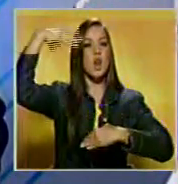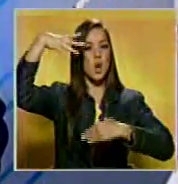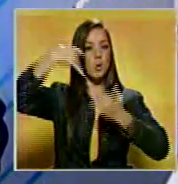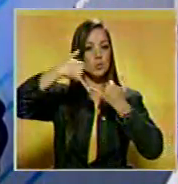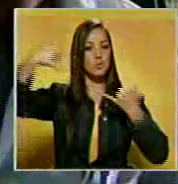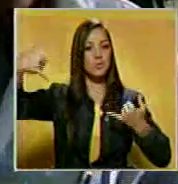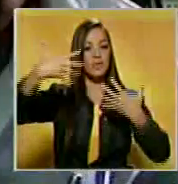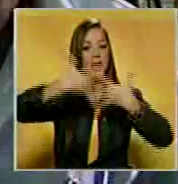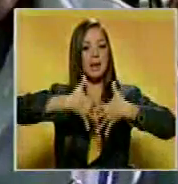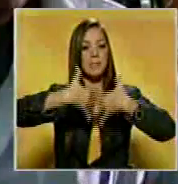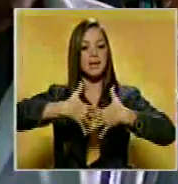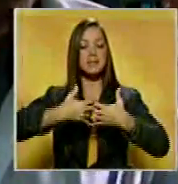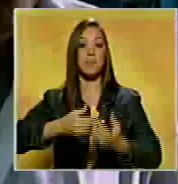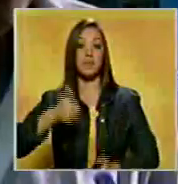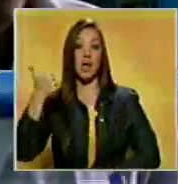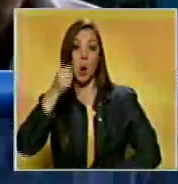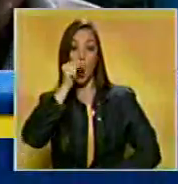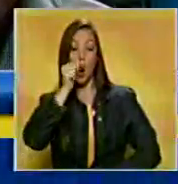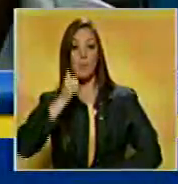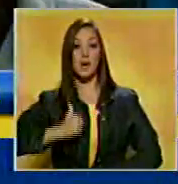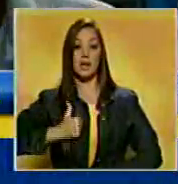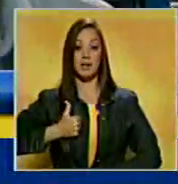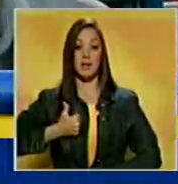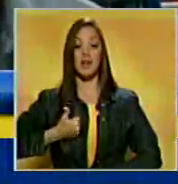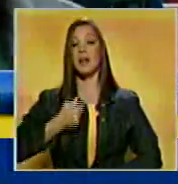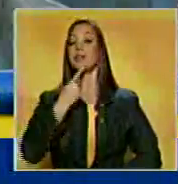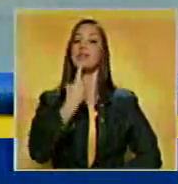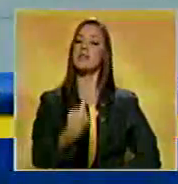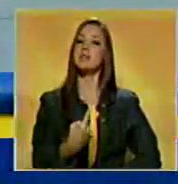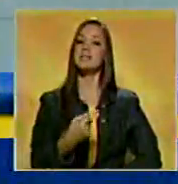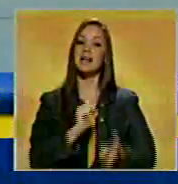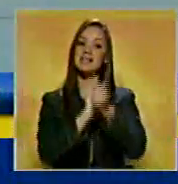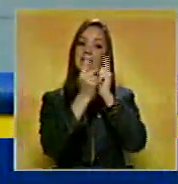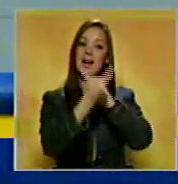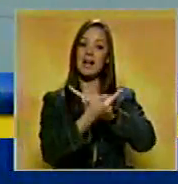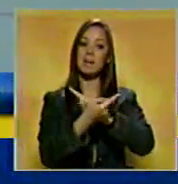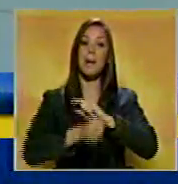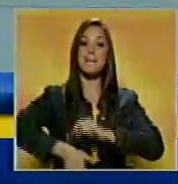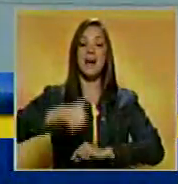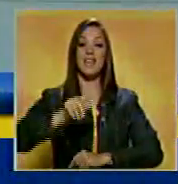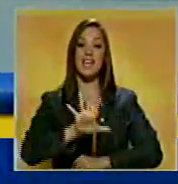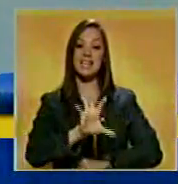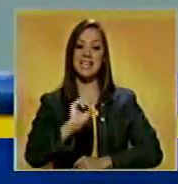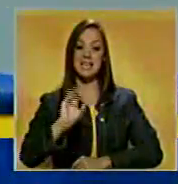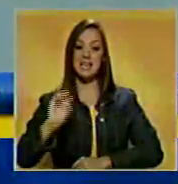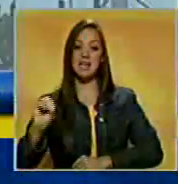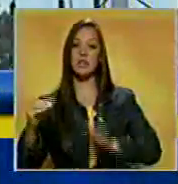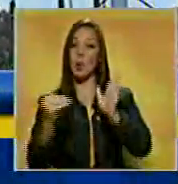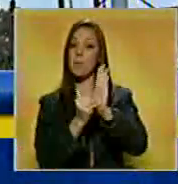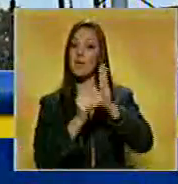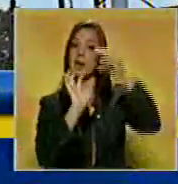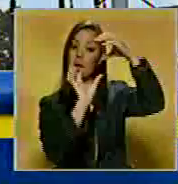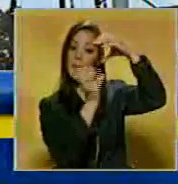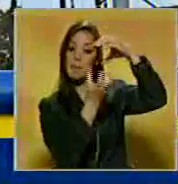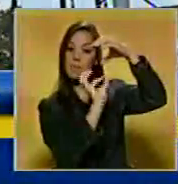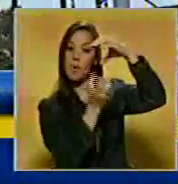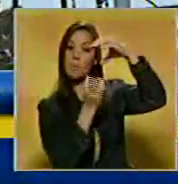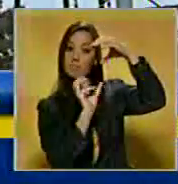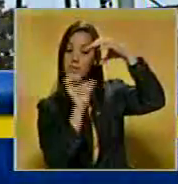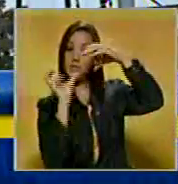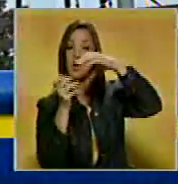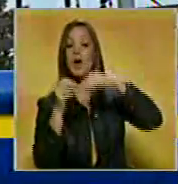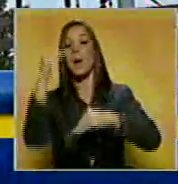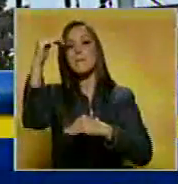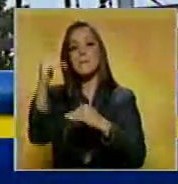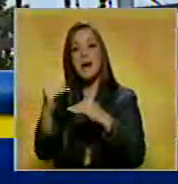la información. Isturiz durante el encuentro destacó que serán sustituidos más de 500.000 bombillos en la entidad oriental como medida de reducción